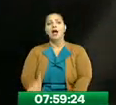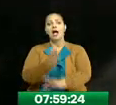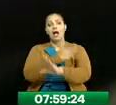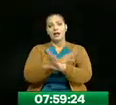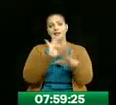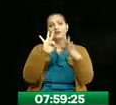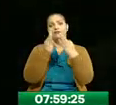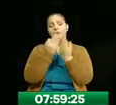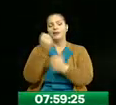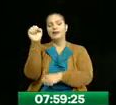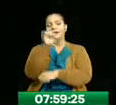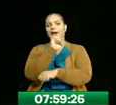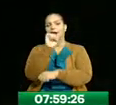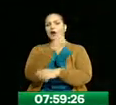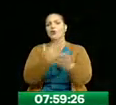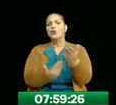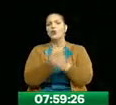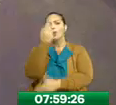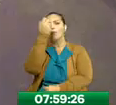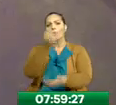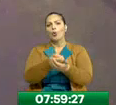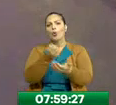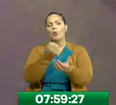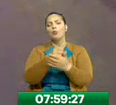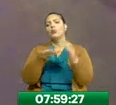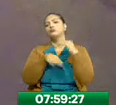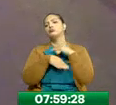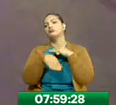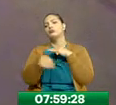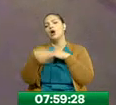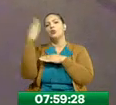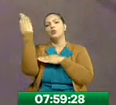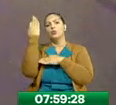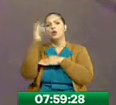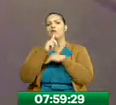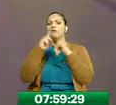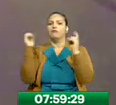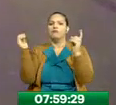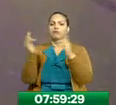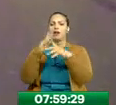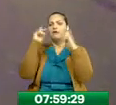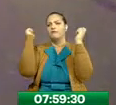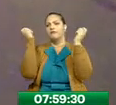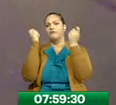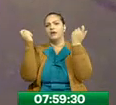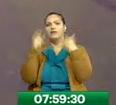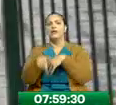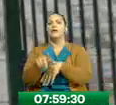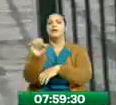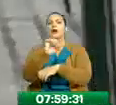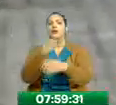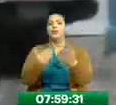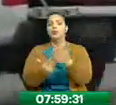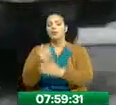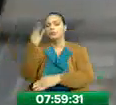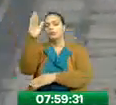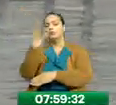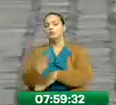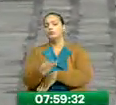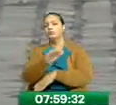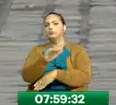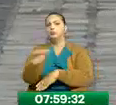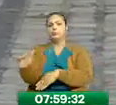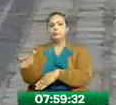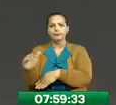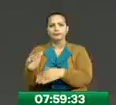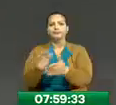Cantón Baños en Tungurahua, hasta donde se habían ido para festejar un cumpleaños y bendecir su auto recién comprado.